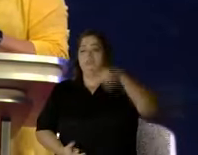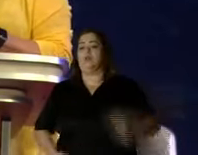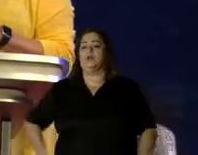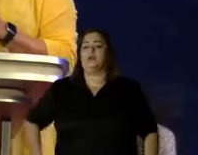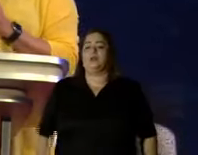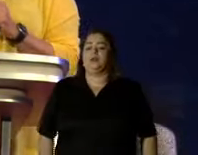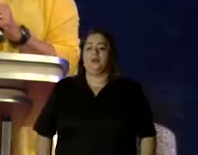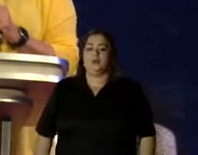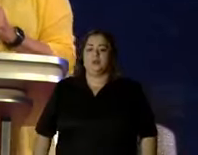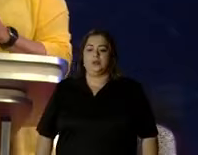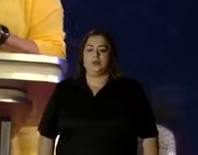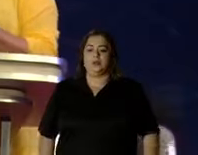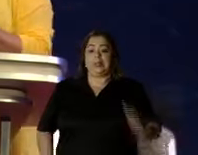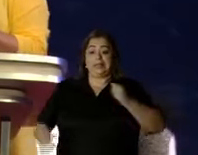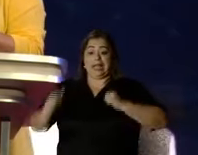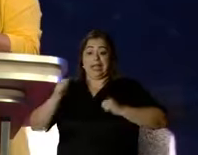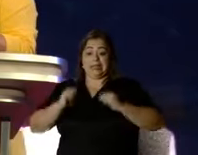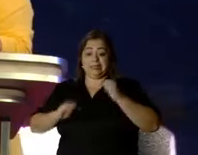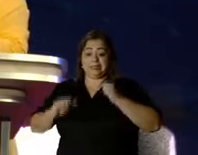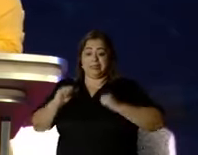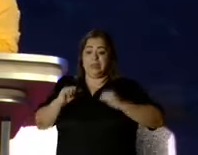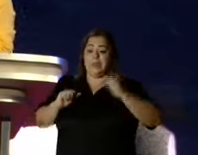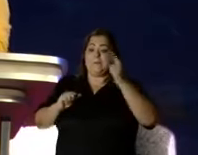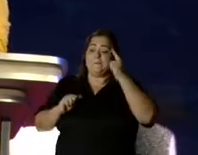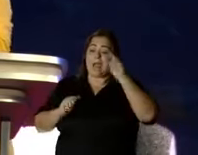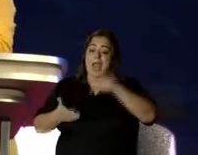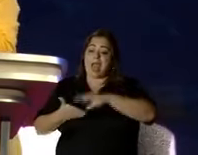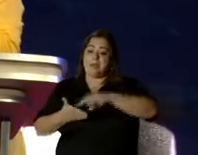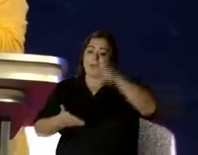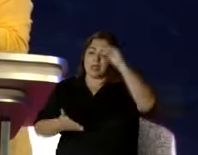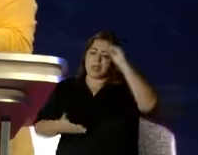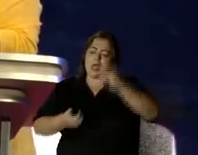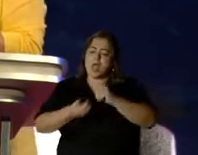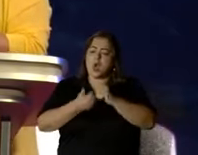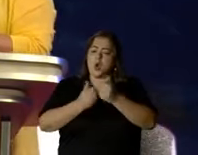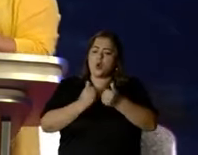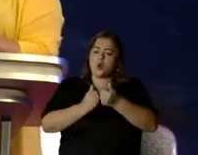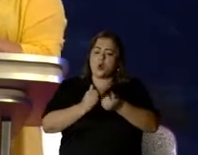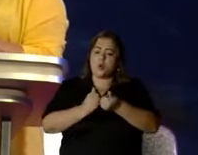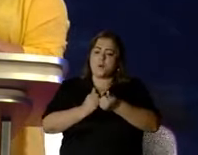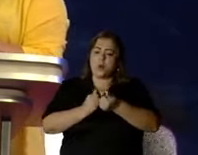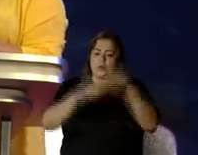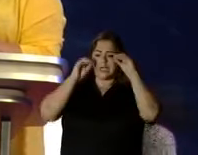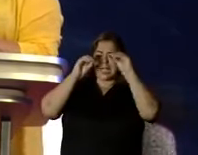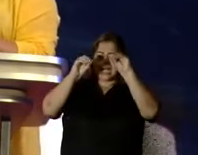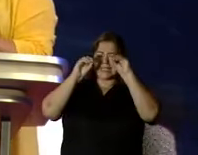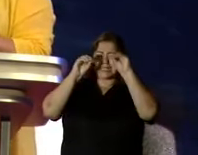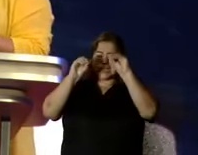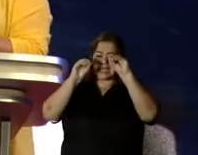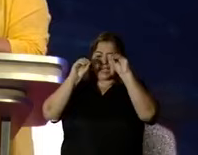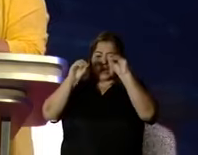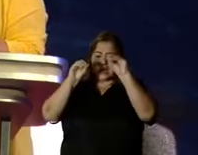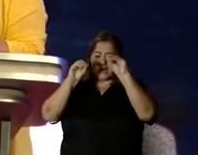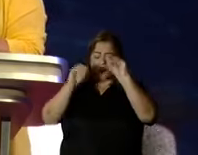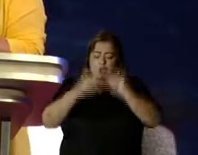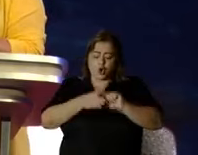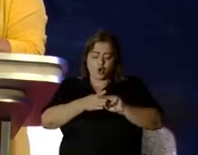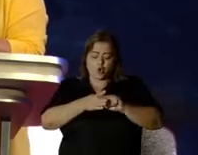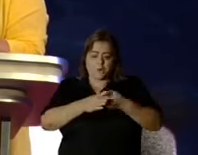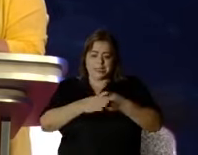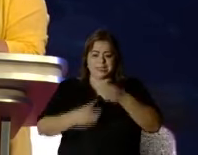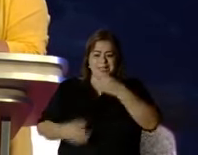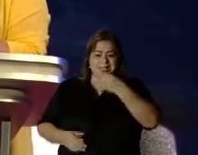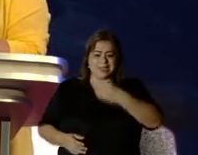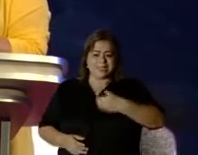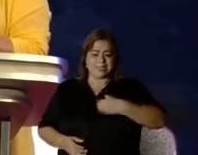taller para preparación de maestros. Si a usted le interesa la enseñanza, se le van a estar dando técnicas de enseñanza. Comienza el 8 de diciembre en el Salón